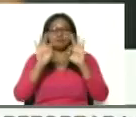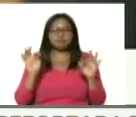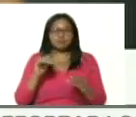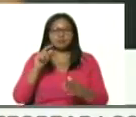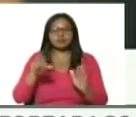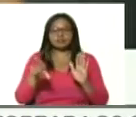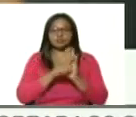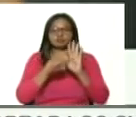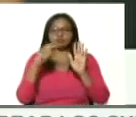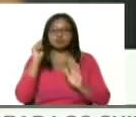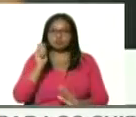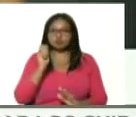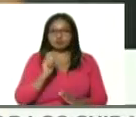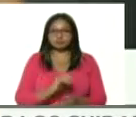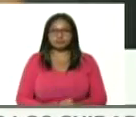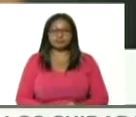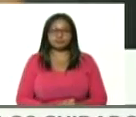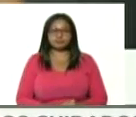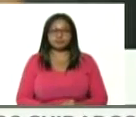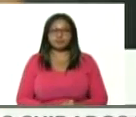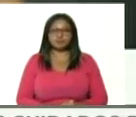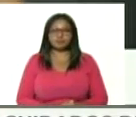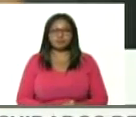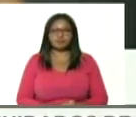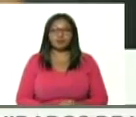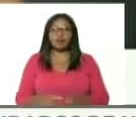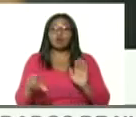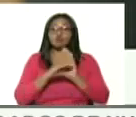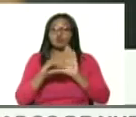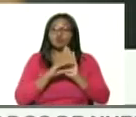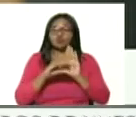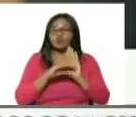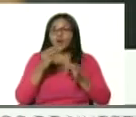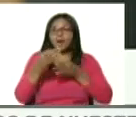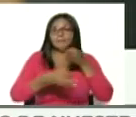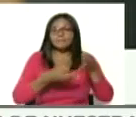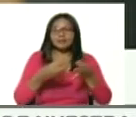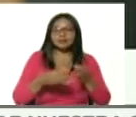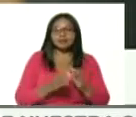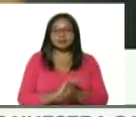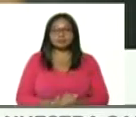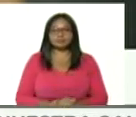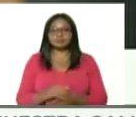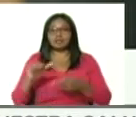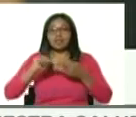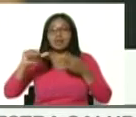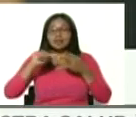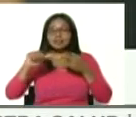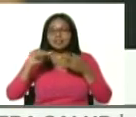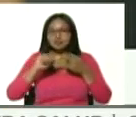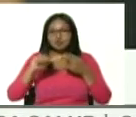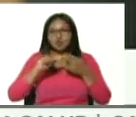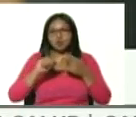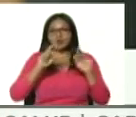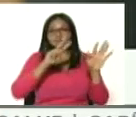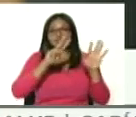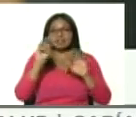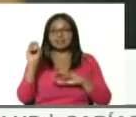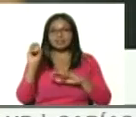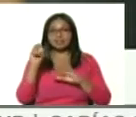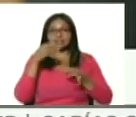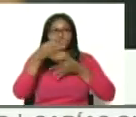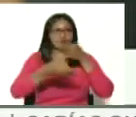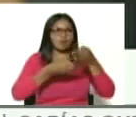la Constitución. Y la Constitución nos establece los mecanismos. El artículo 70 nos lo